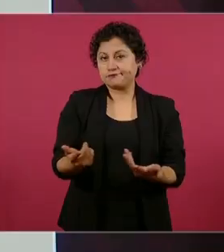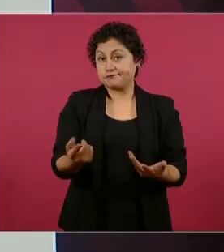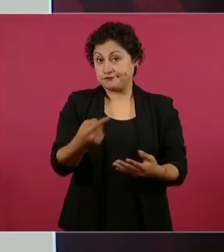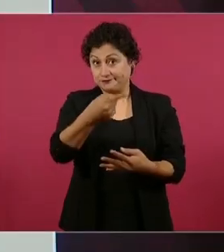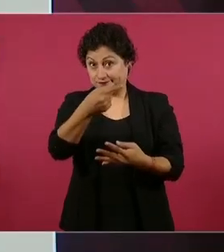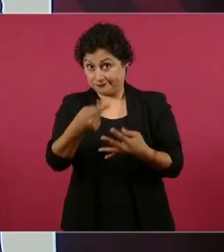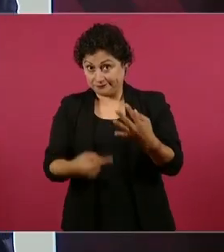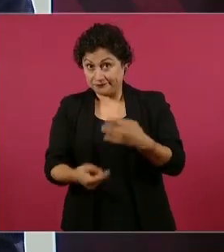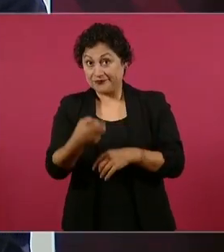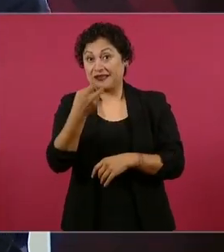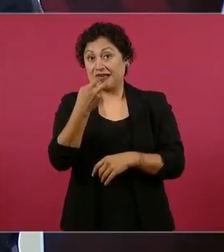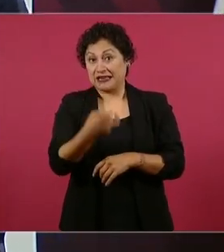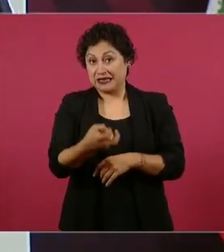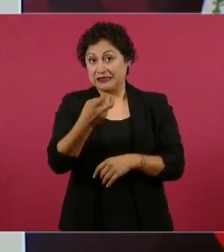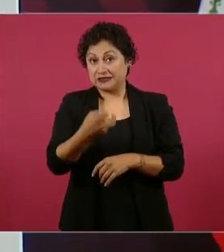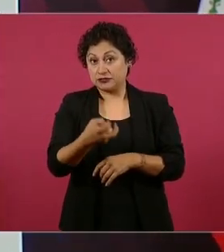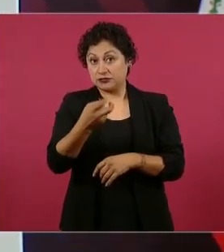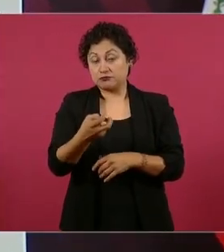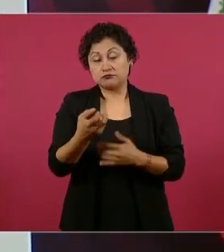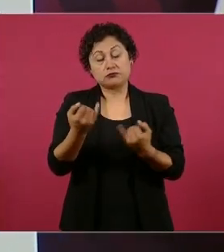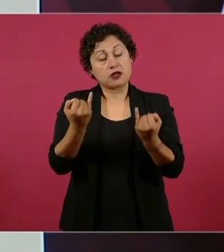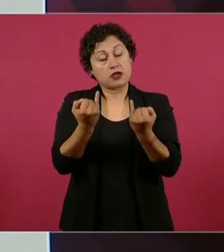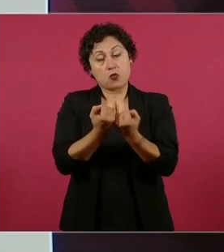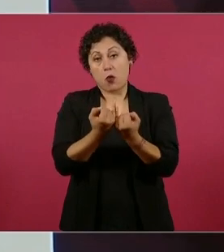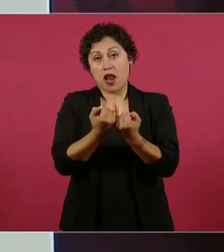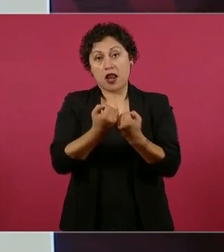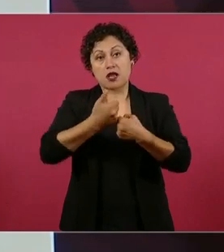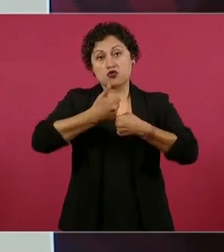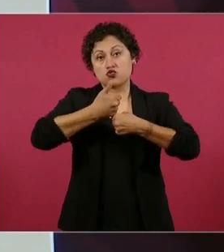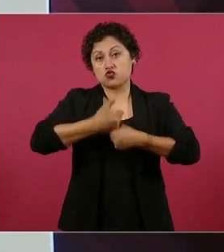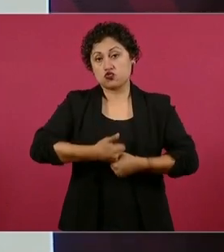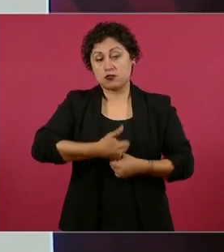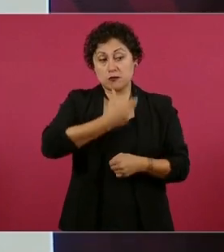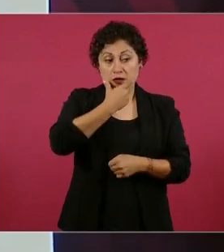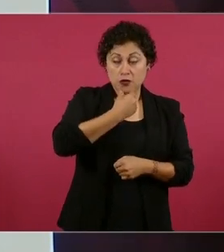lamentablemente la padece el hombre y la padece la mujer.